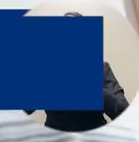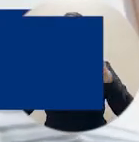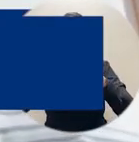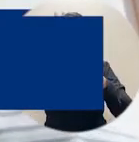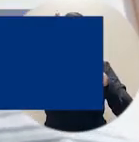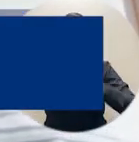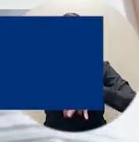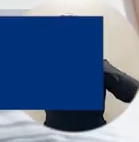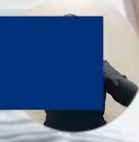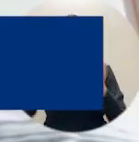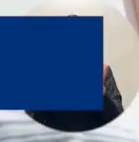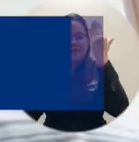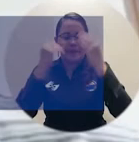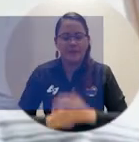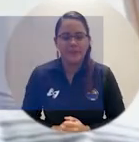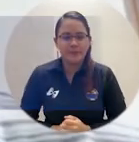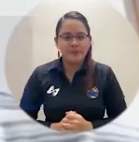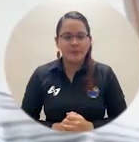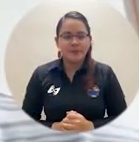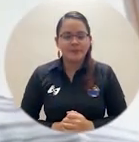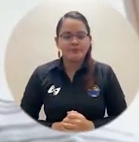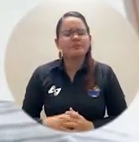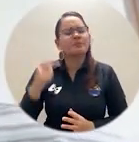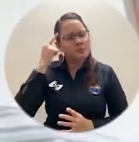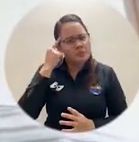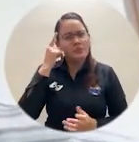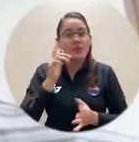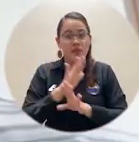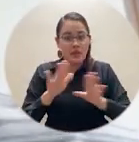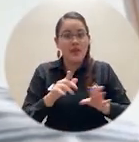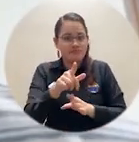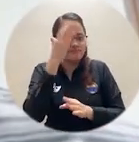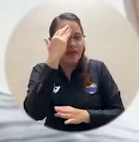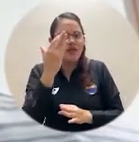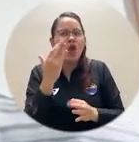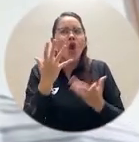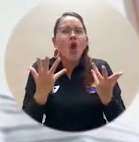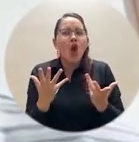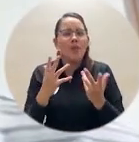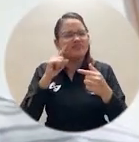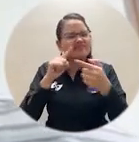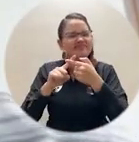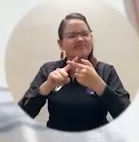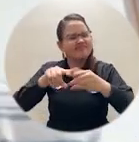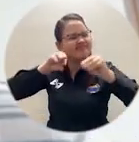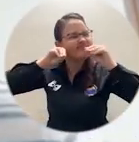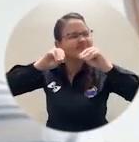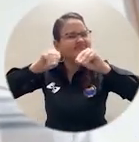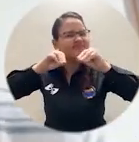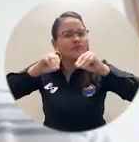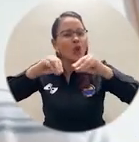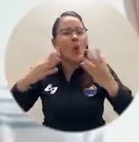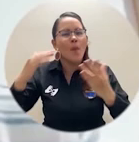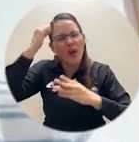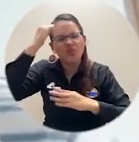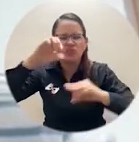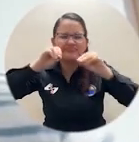totalmente desprevenidos, acostumbrados a una presencialidad casi total en la universidad y en nuestro